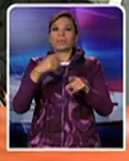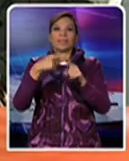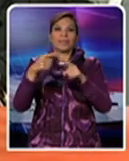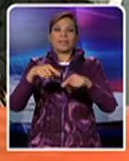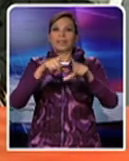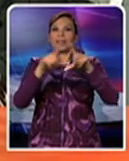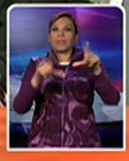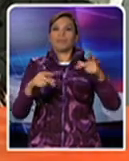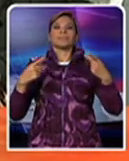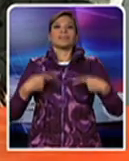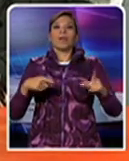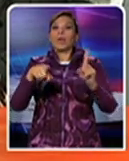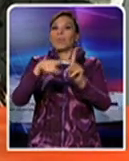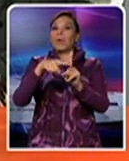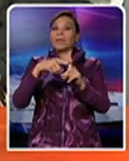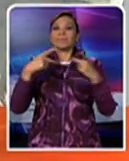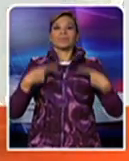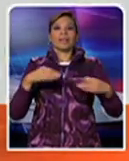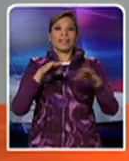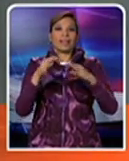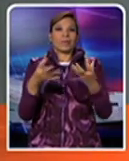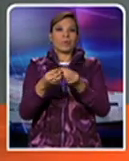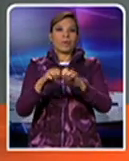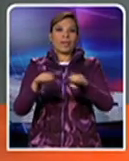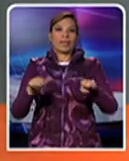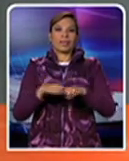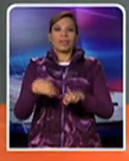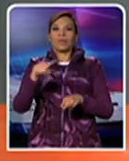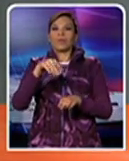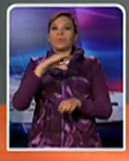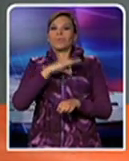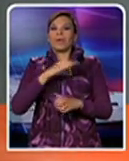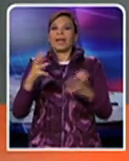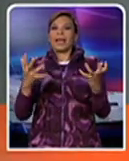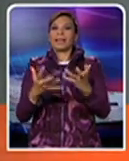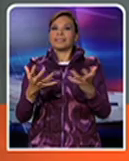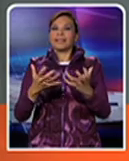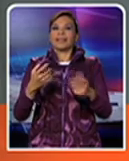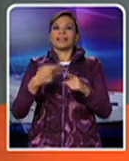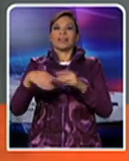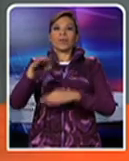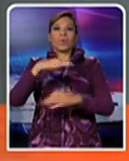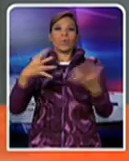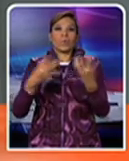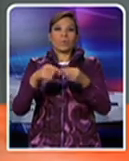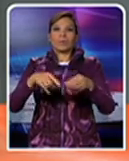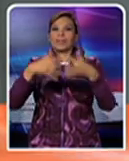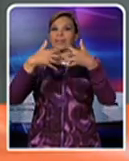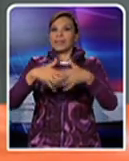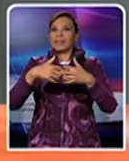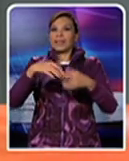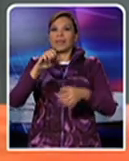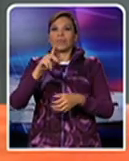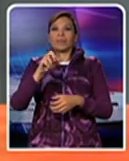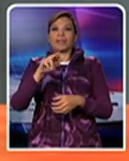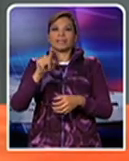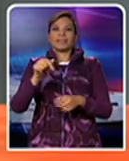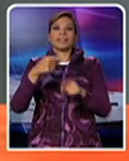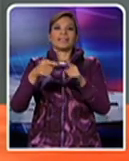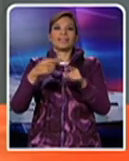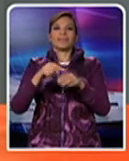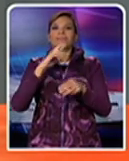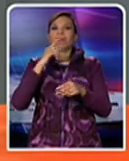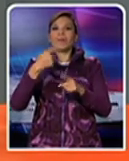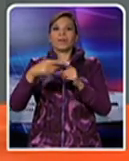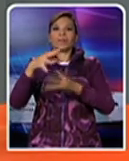país es gente positiva y gente que trabaja en equipo. Hemos sido capaces de, junto con la empresa, generar condiciones de